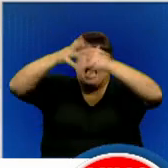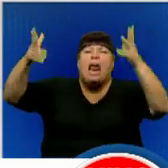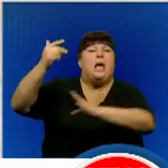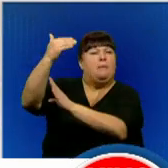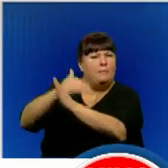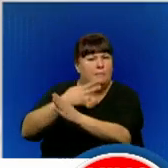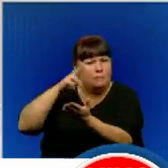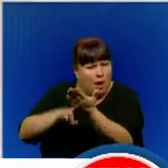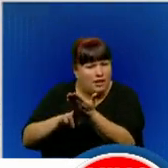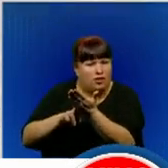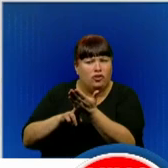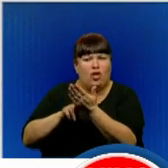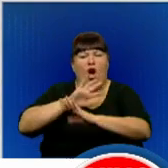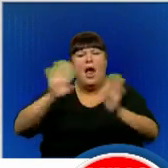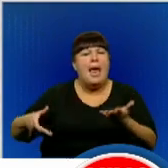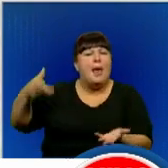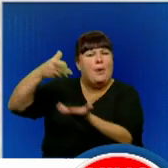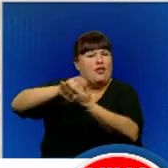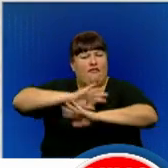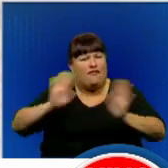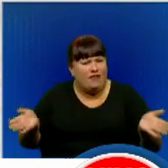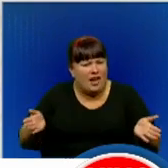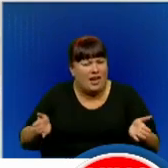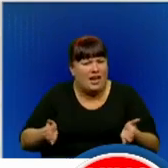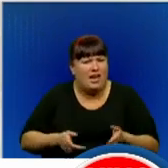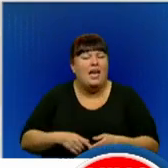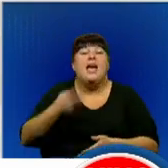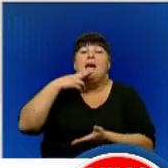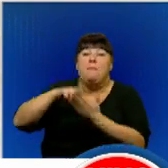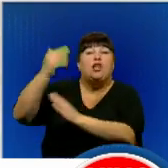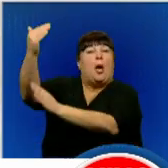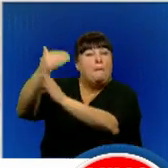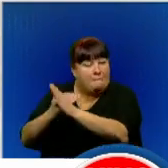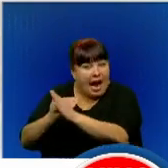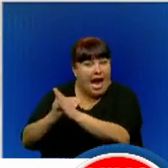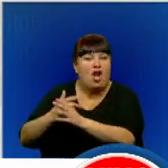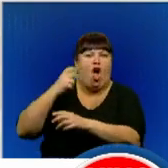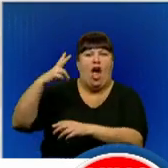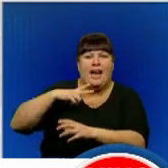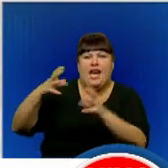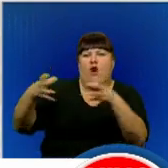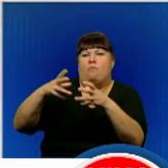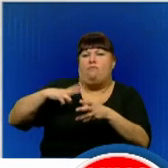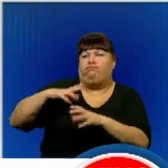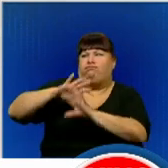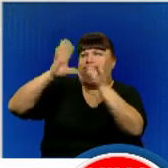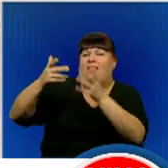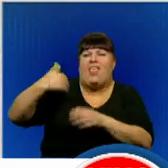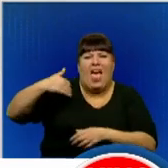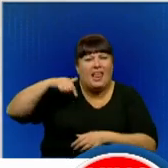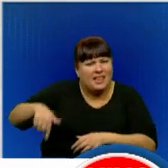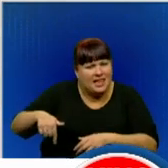y no hubo más inversión se le bajaron los impuestos a los grandes grupos económicos de este país